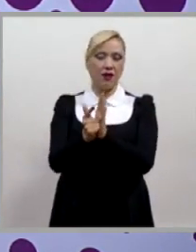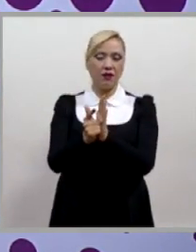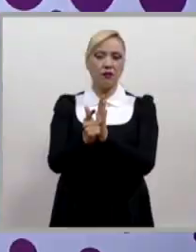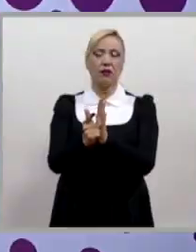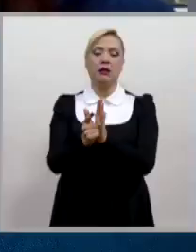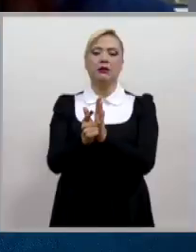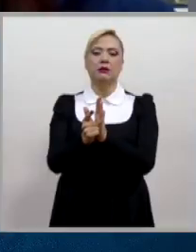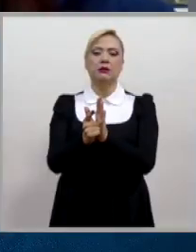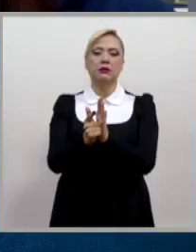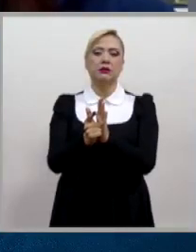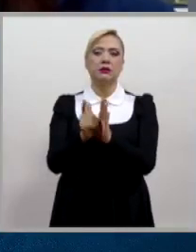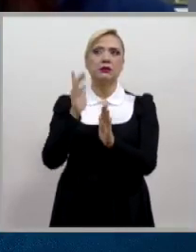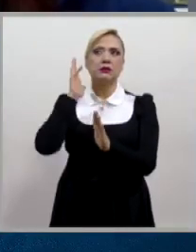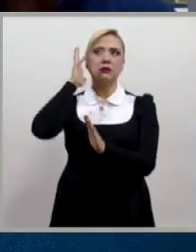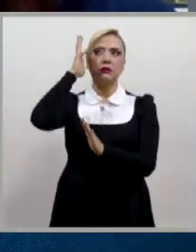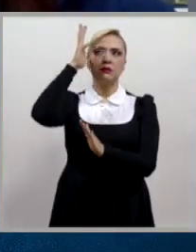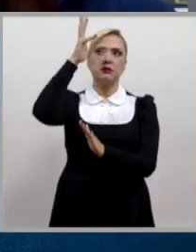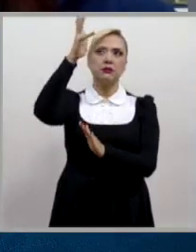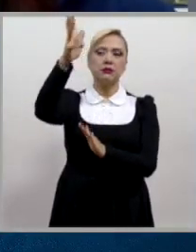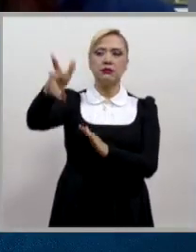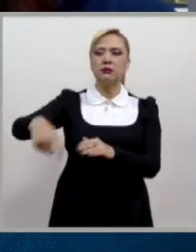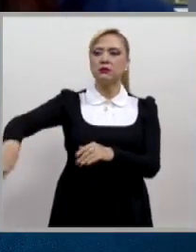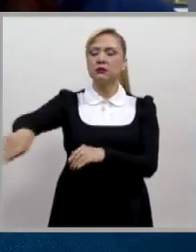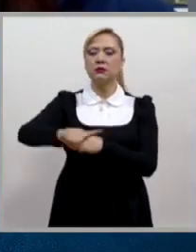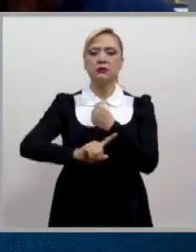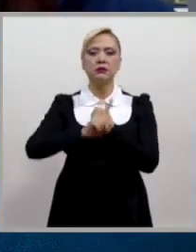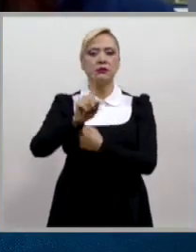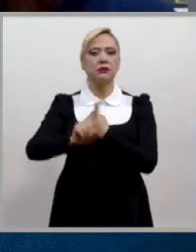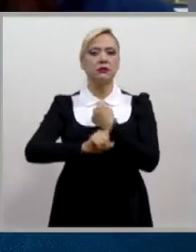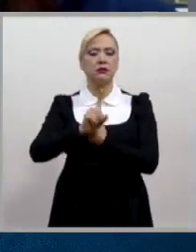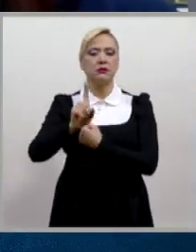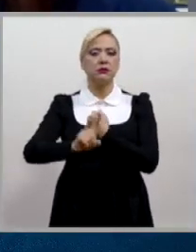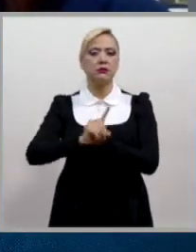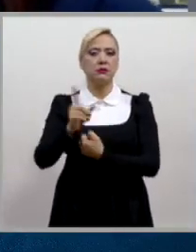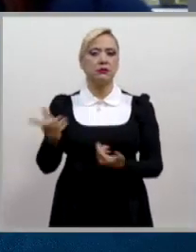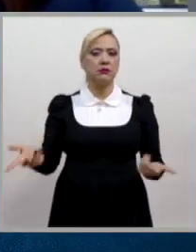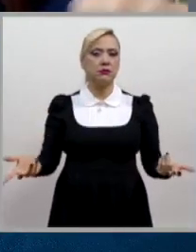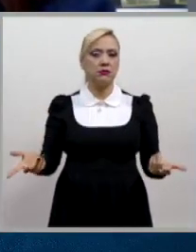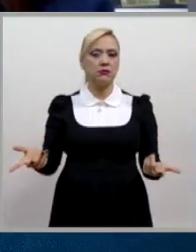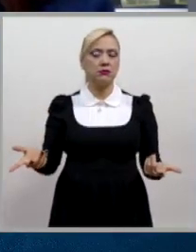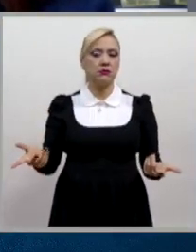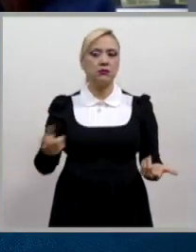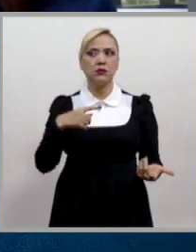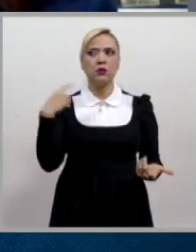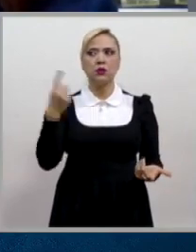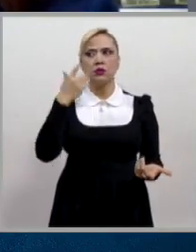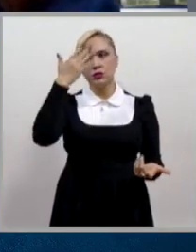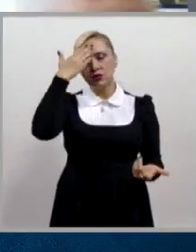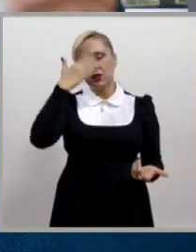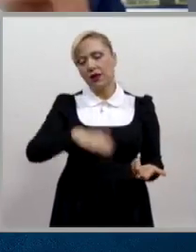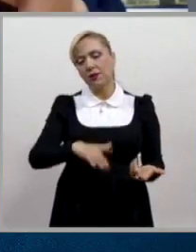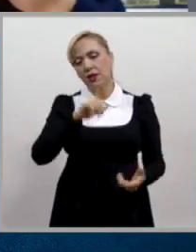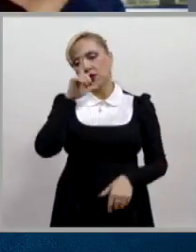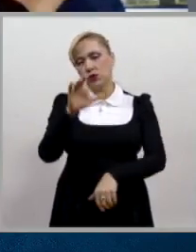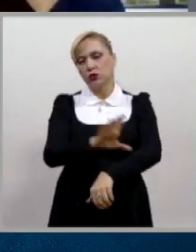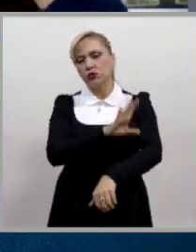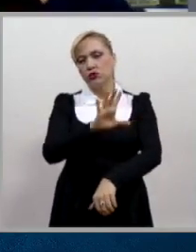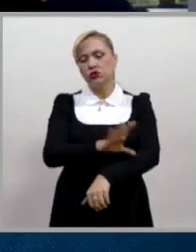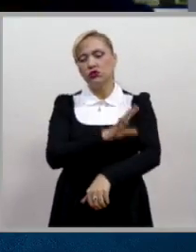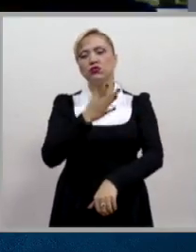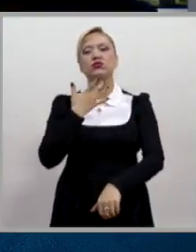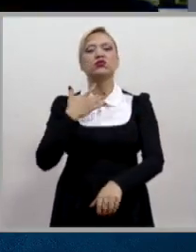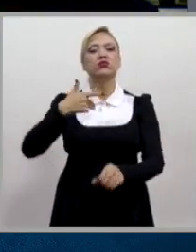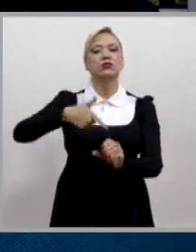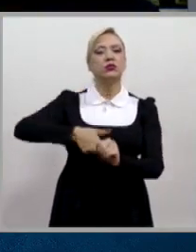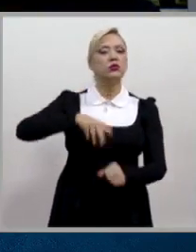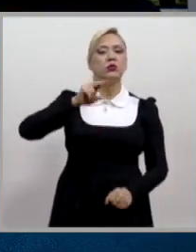dañar a las futuras generaciones. Pues como todos sabemos, pues las políticas públicas en materia energética no se hacen para